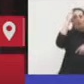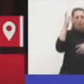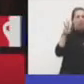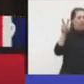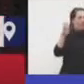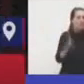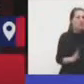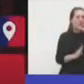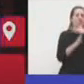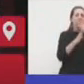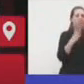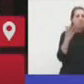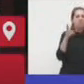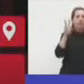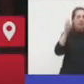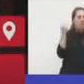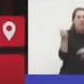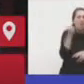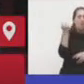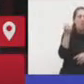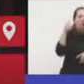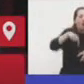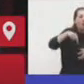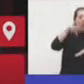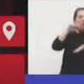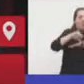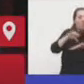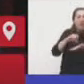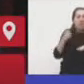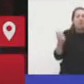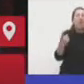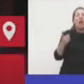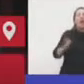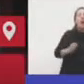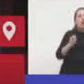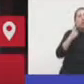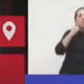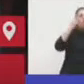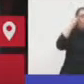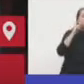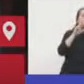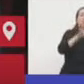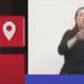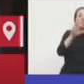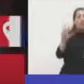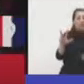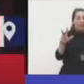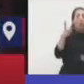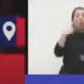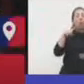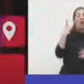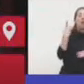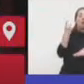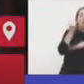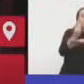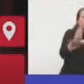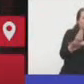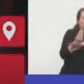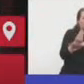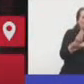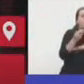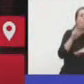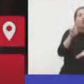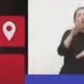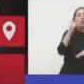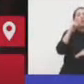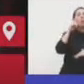informáticos que está funcionando muy bien. Sí. Que tiene base en la ciudad de Buenos Aires, pero que se puede aplicar esas estrategias para